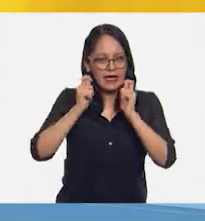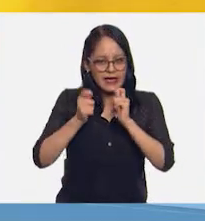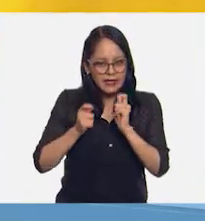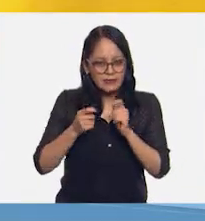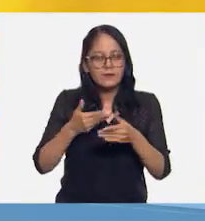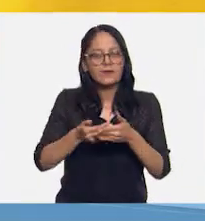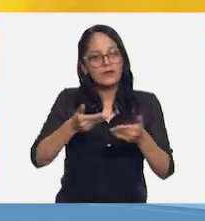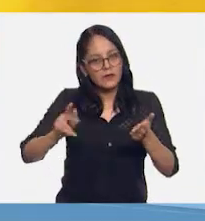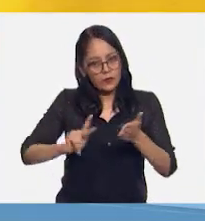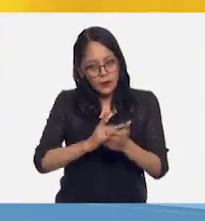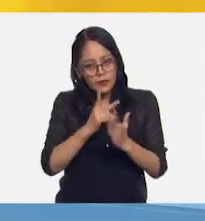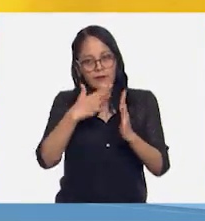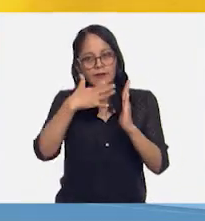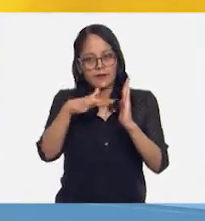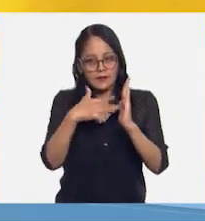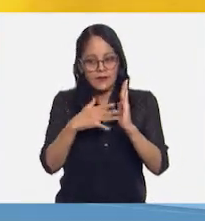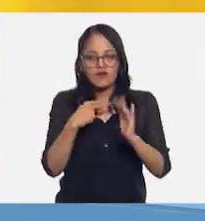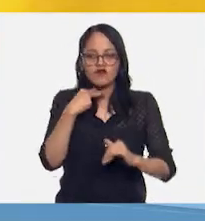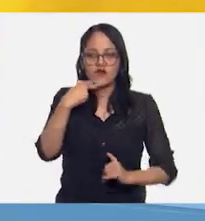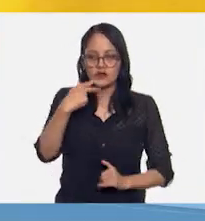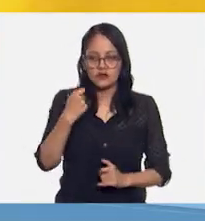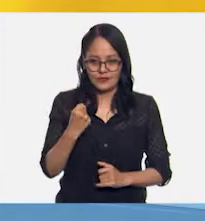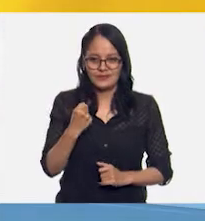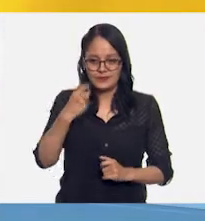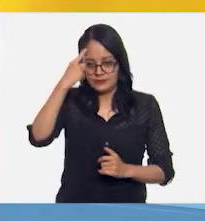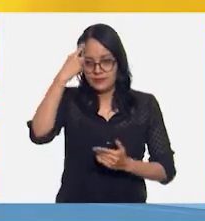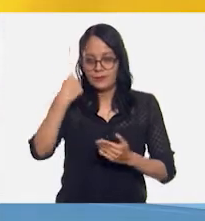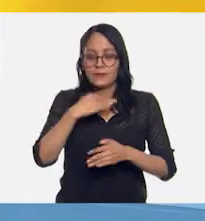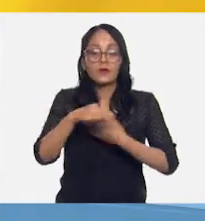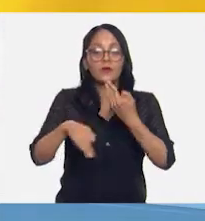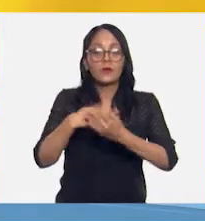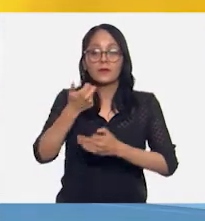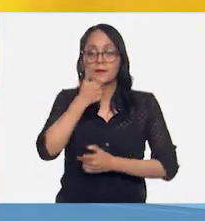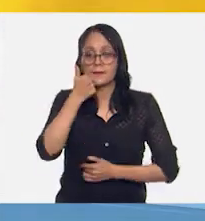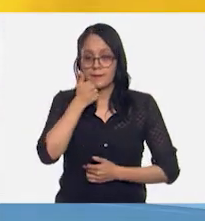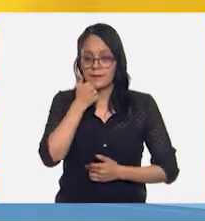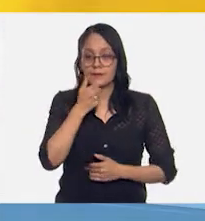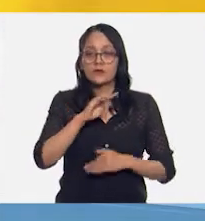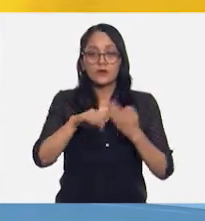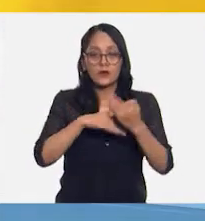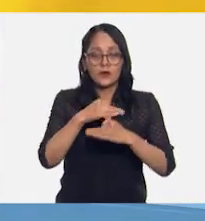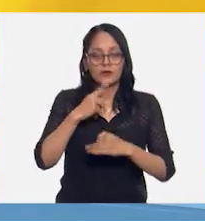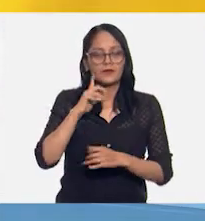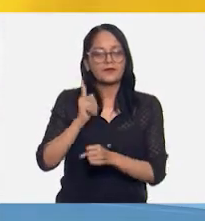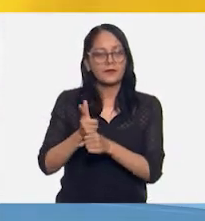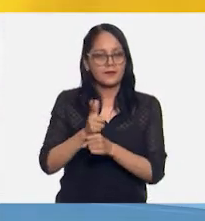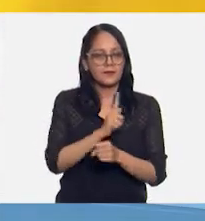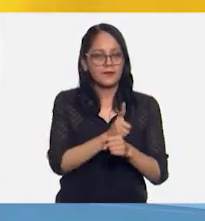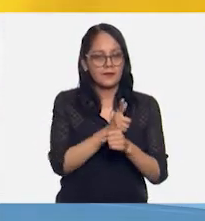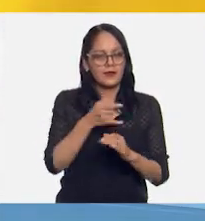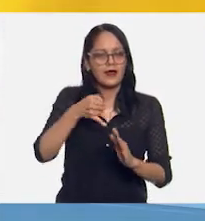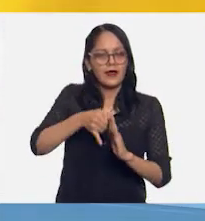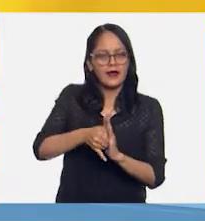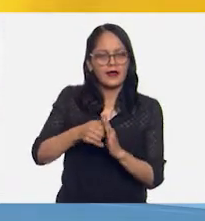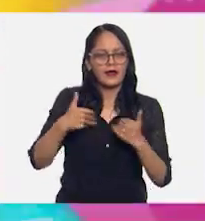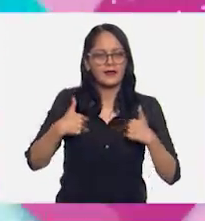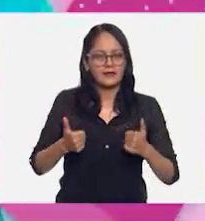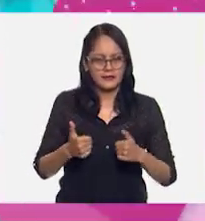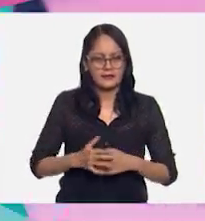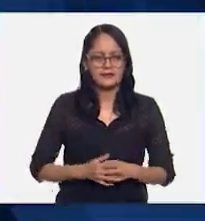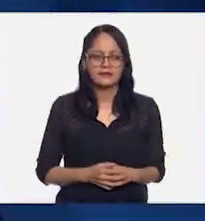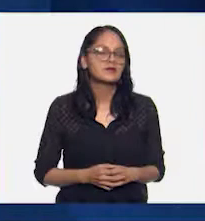a releerlo en voz alta para que tanto las y los estudiantes como nosotros ganemos profundidad en la comprensión del texto.